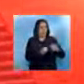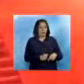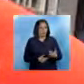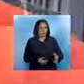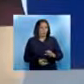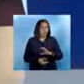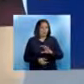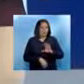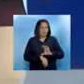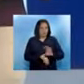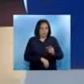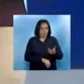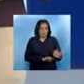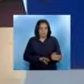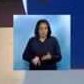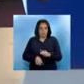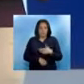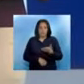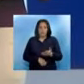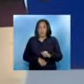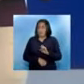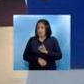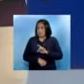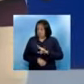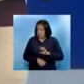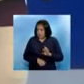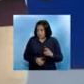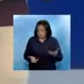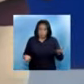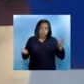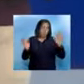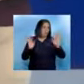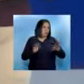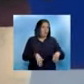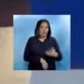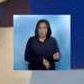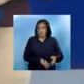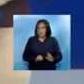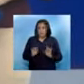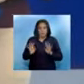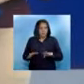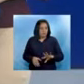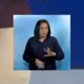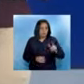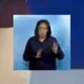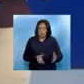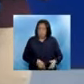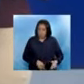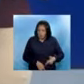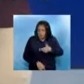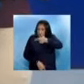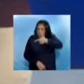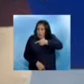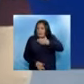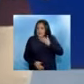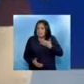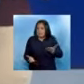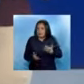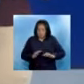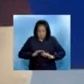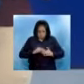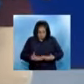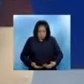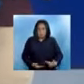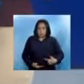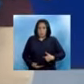Comas. Y Sigrid, la verdad es que esto es el colmo. Terrible, pues un delincuente apuntó con un arma al vientre de una